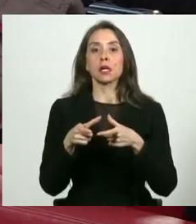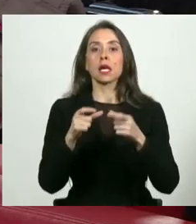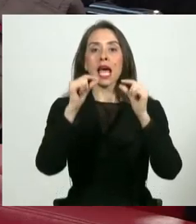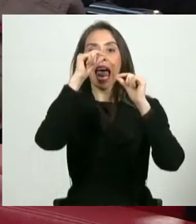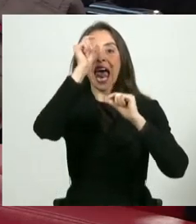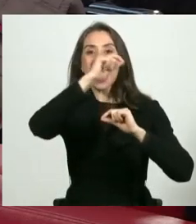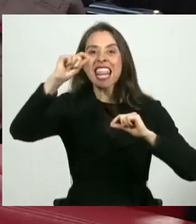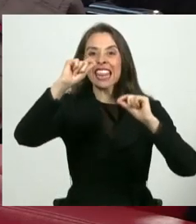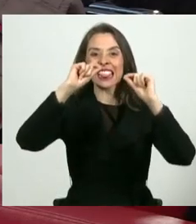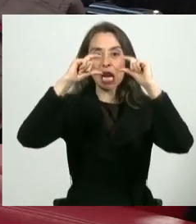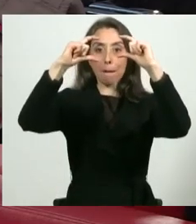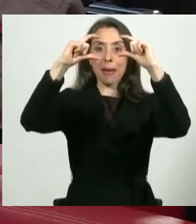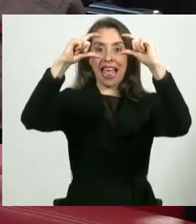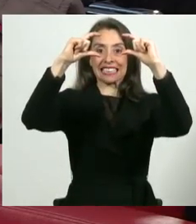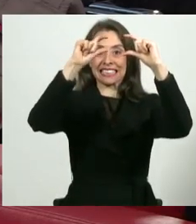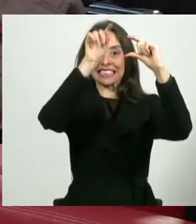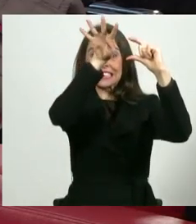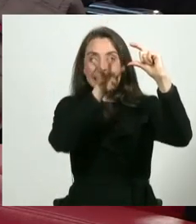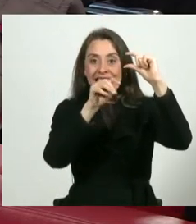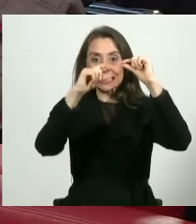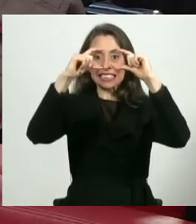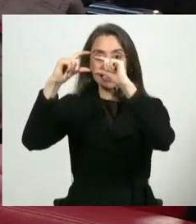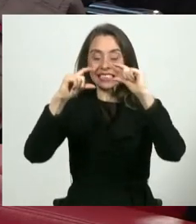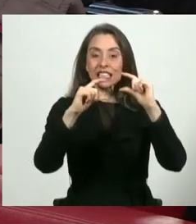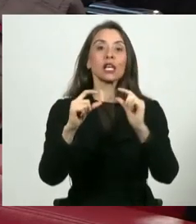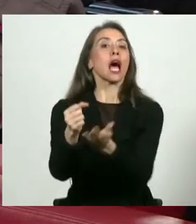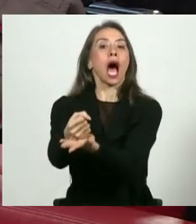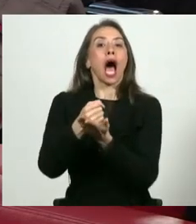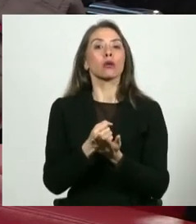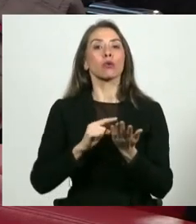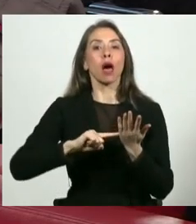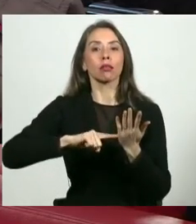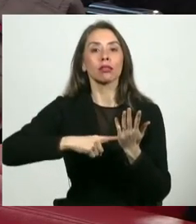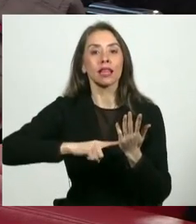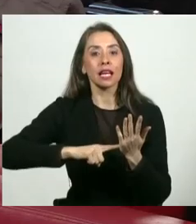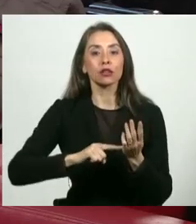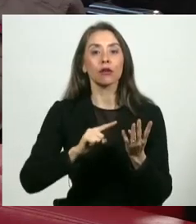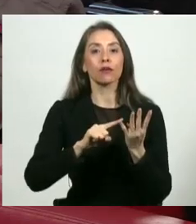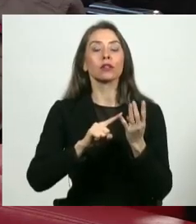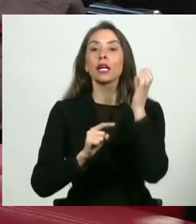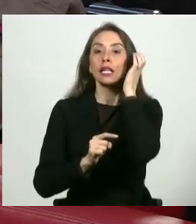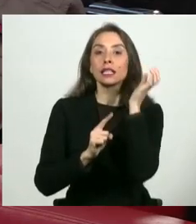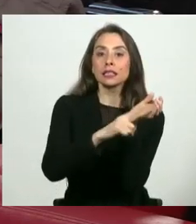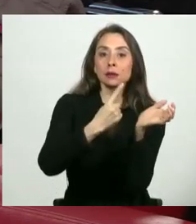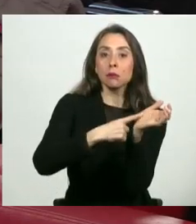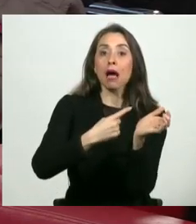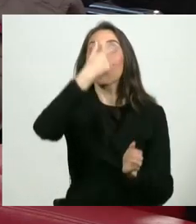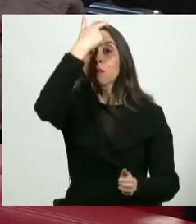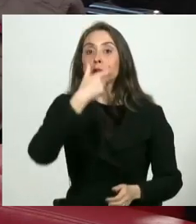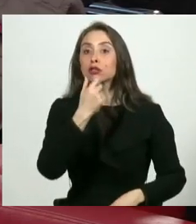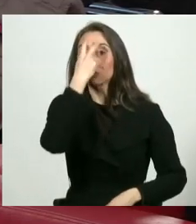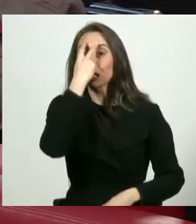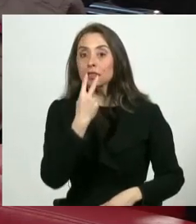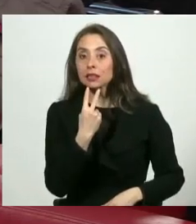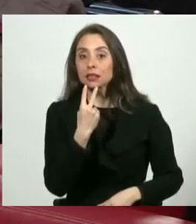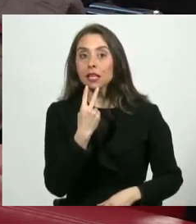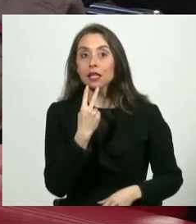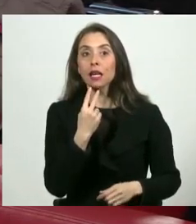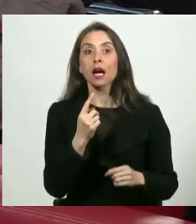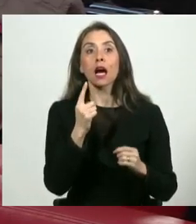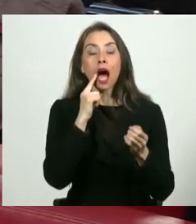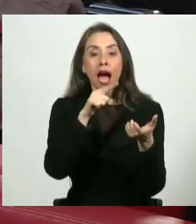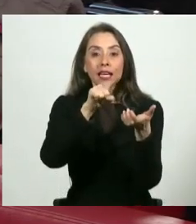macrotipo, me refiero a las ayudas con las tecnologías, a los smartphones. Las personas ciegas y de baja visión usamos